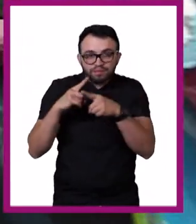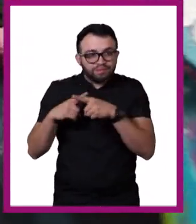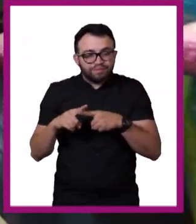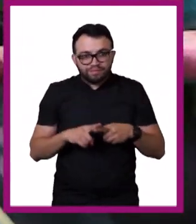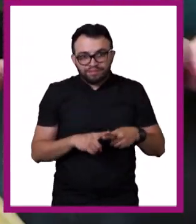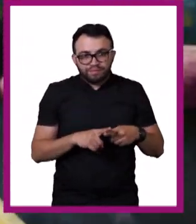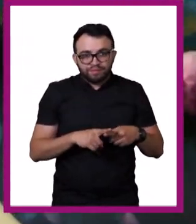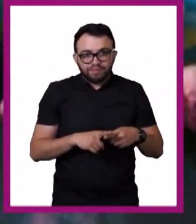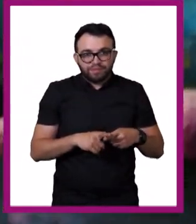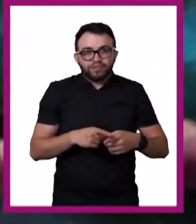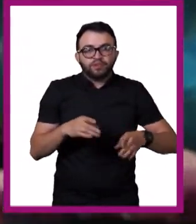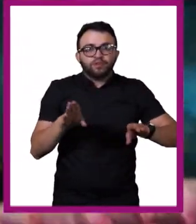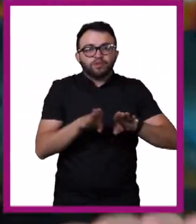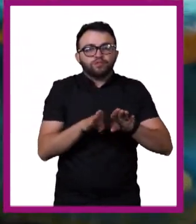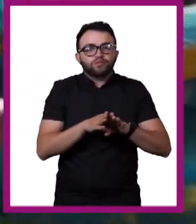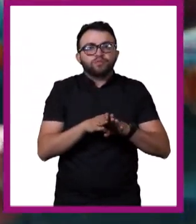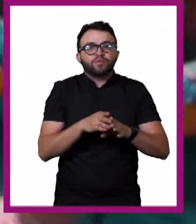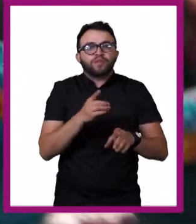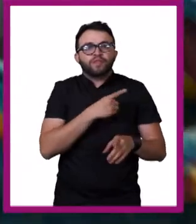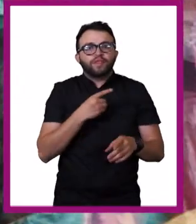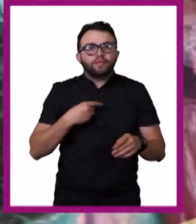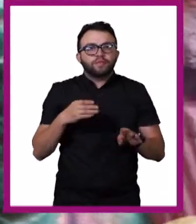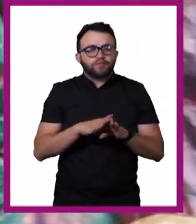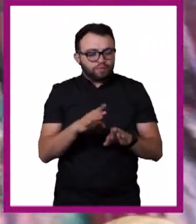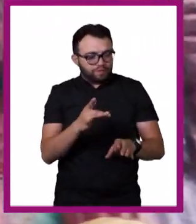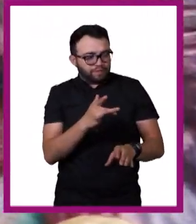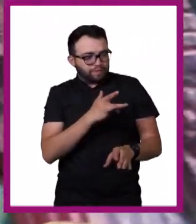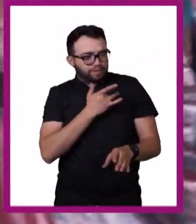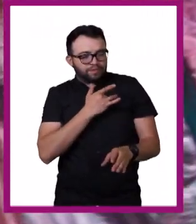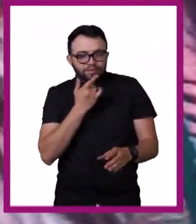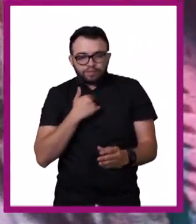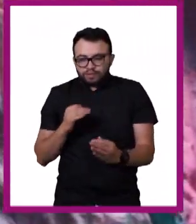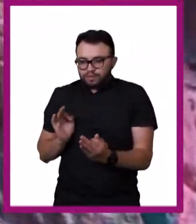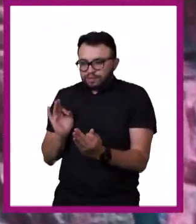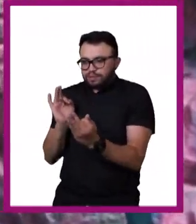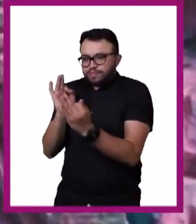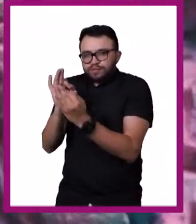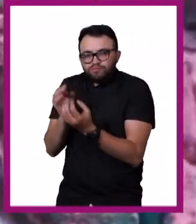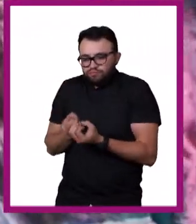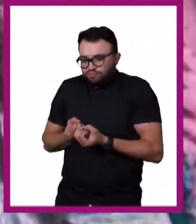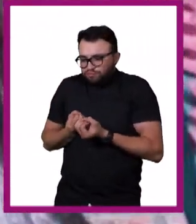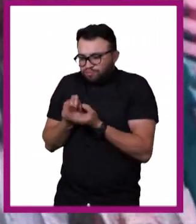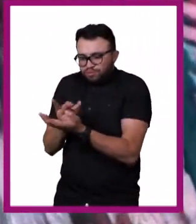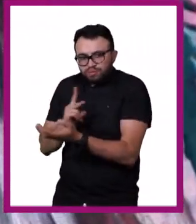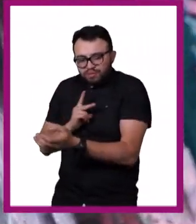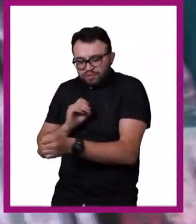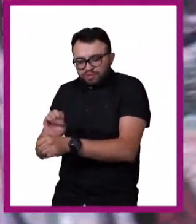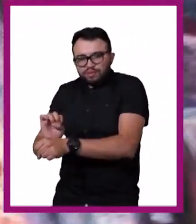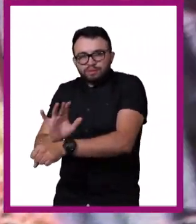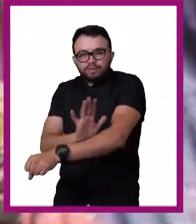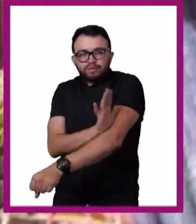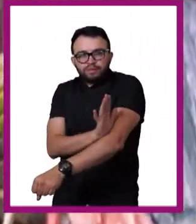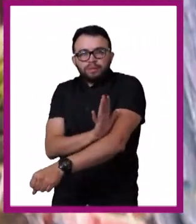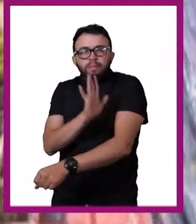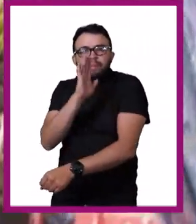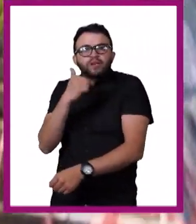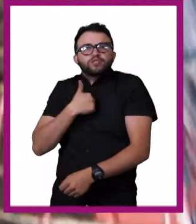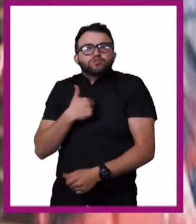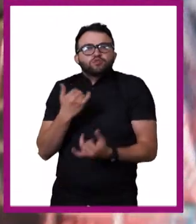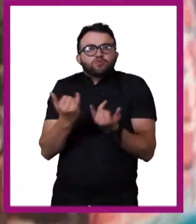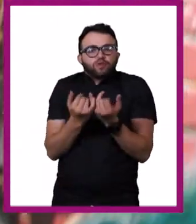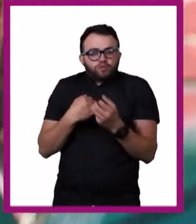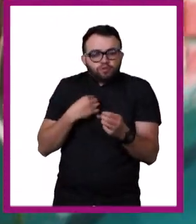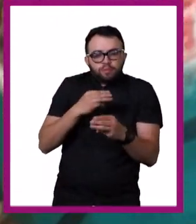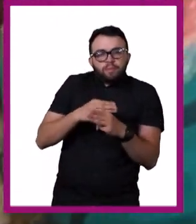material implica involucrarse con él, es decir, meterse en el material para